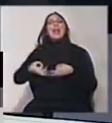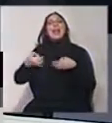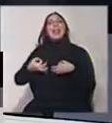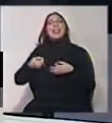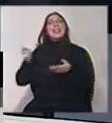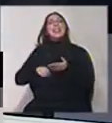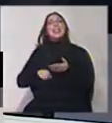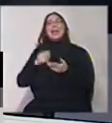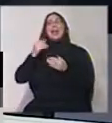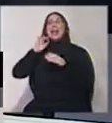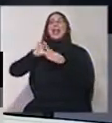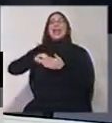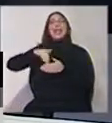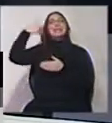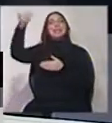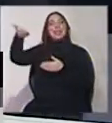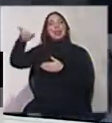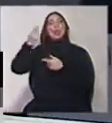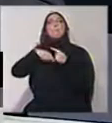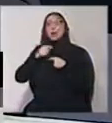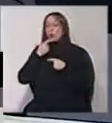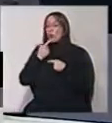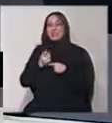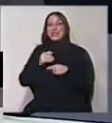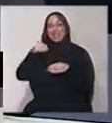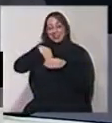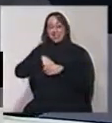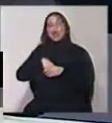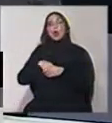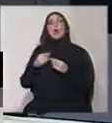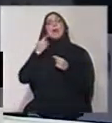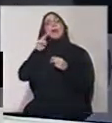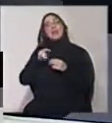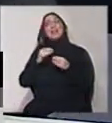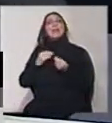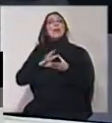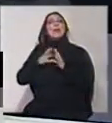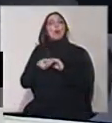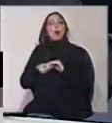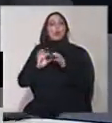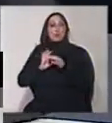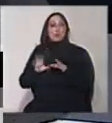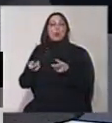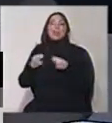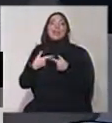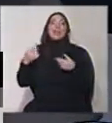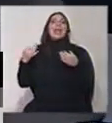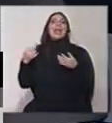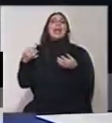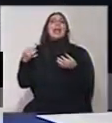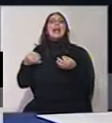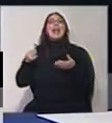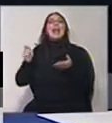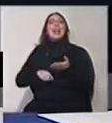Pero eso no quiere decir que en lo interior no puedan contribuir. El tema es de qué forma, de una forma democrática y que nos dé garantías a todos.